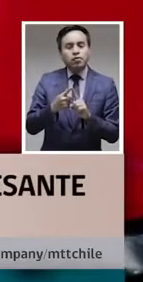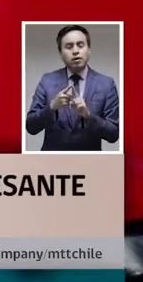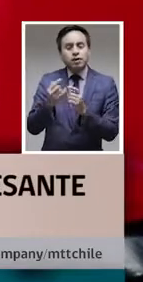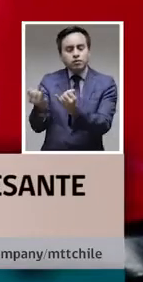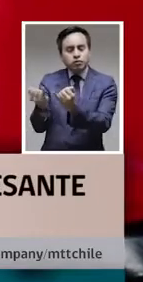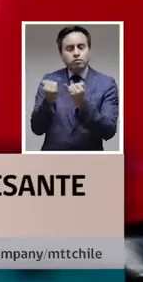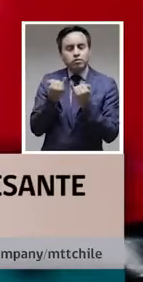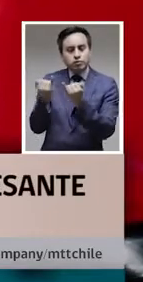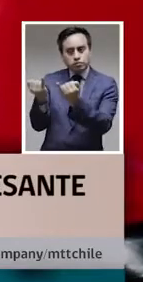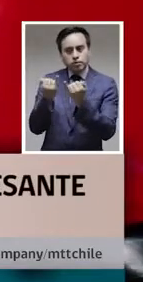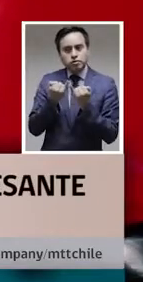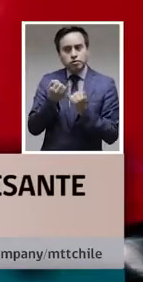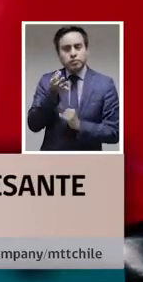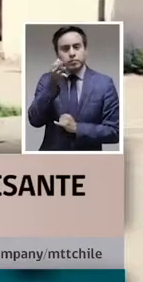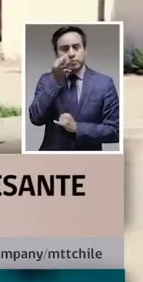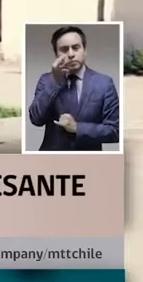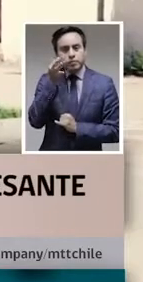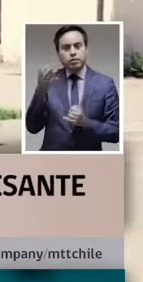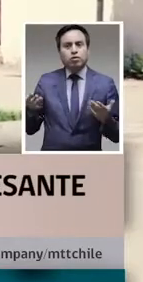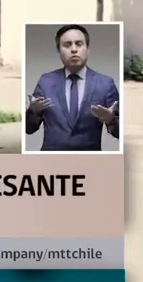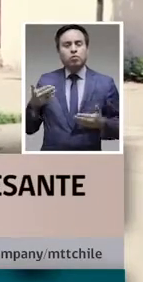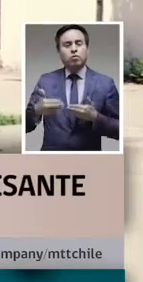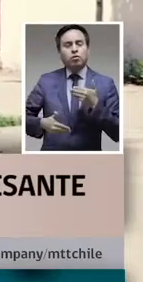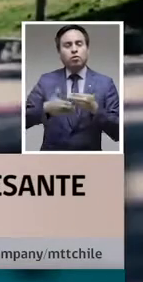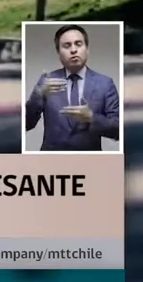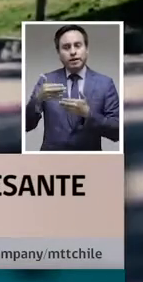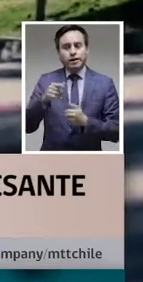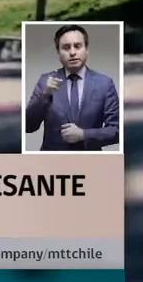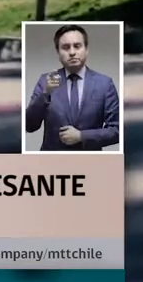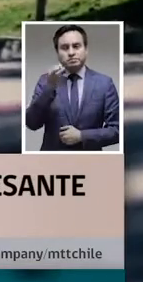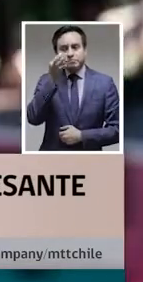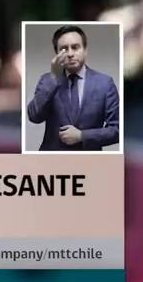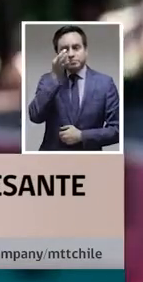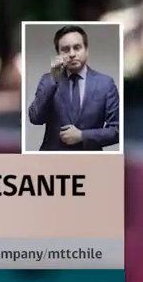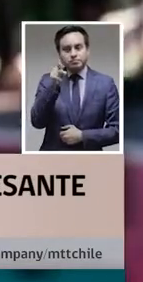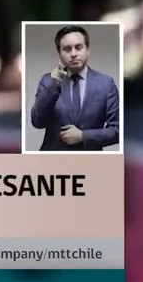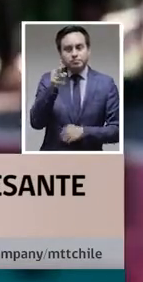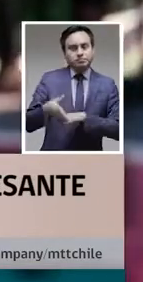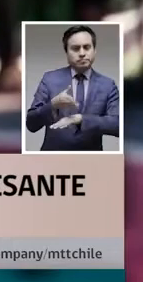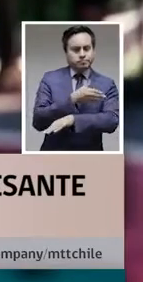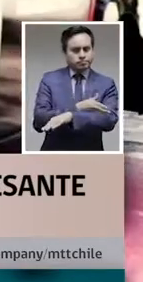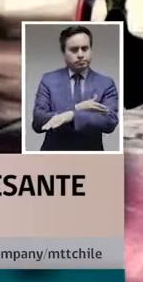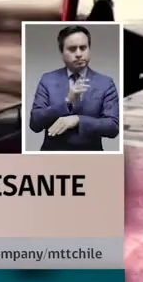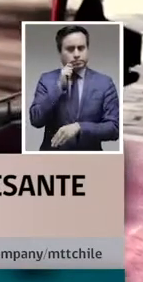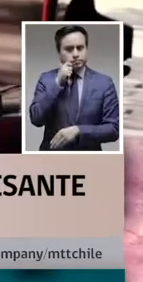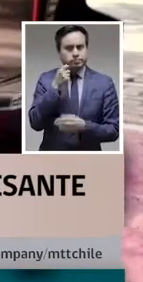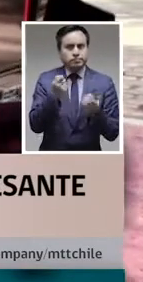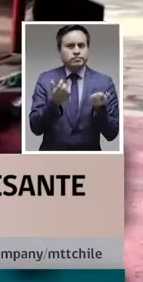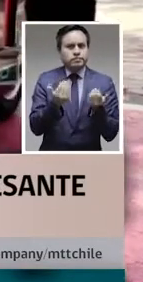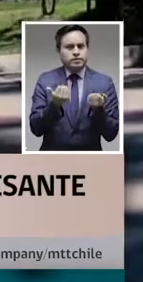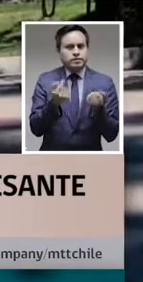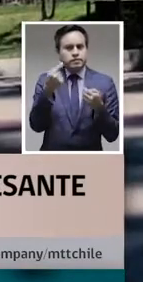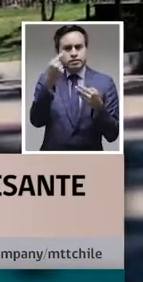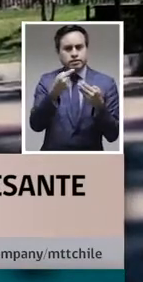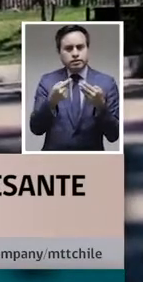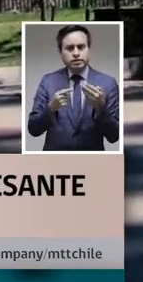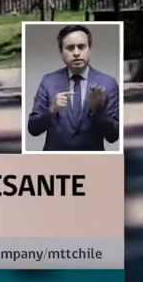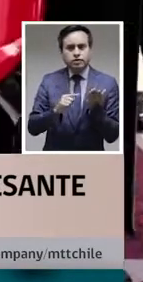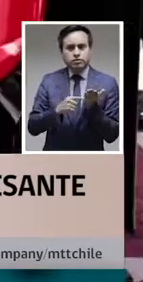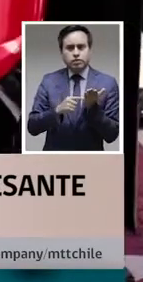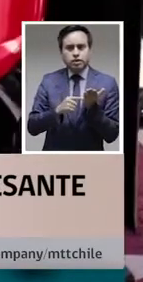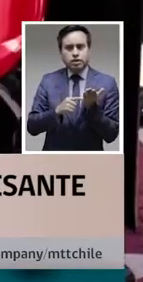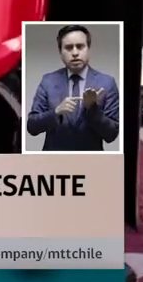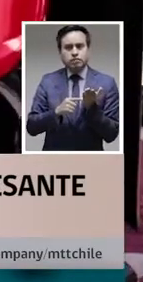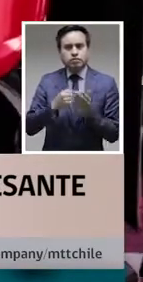recoger información, para entender cómo operan, para anticipar lo que se va a necesitar cuando la tecnología